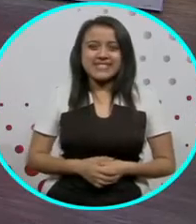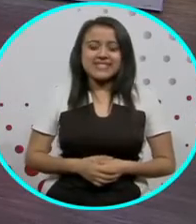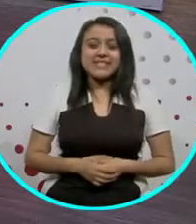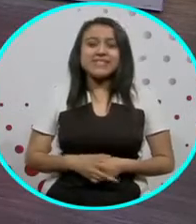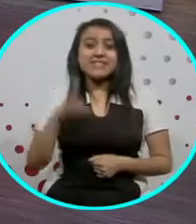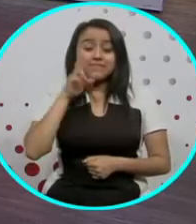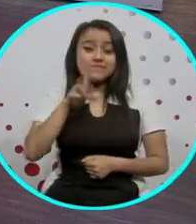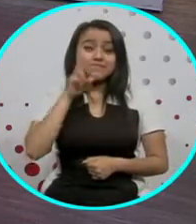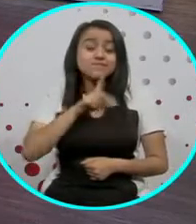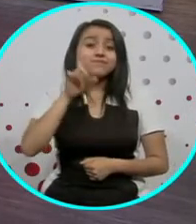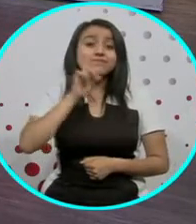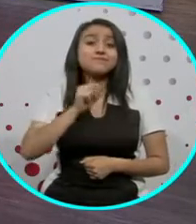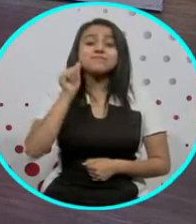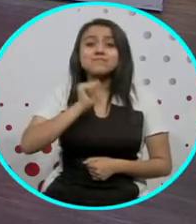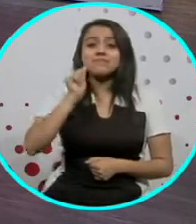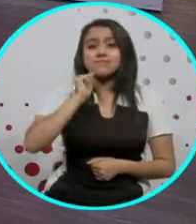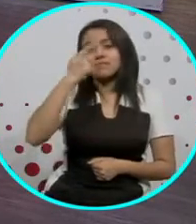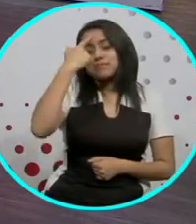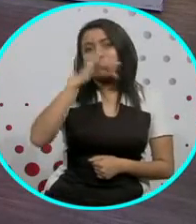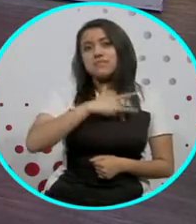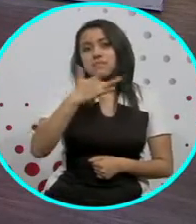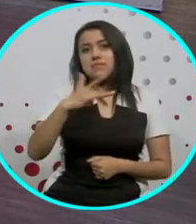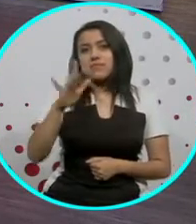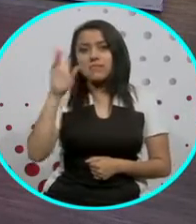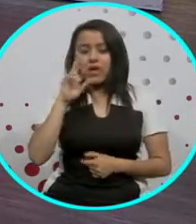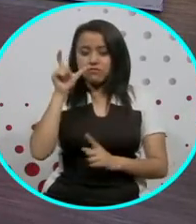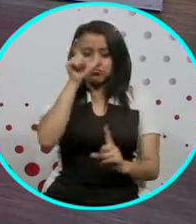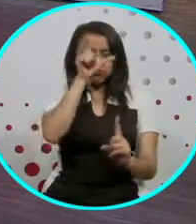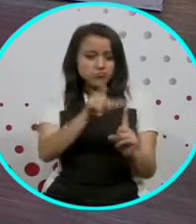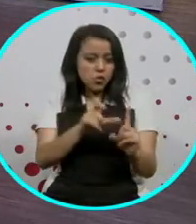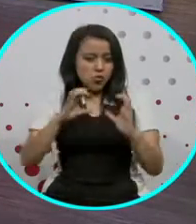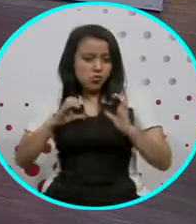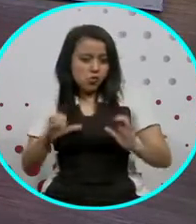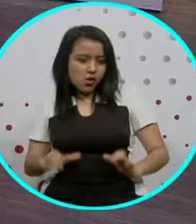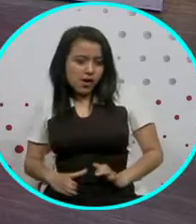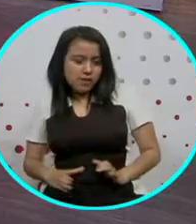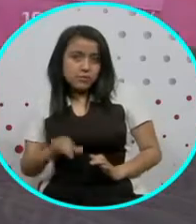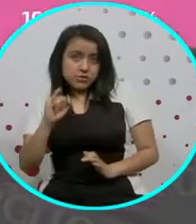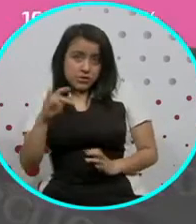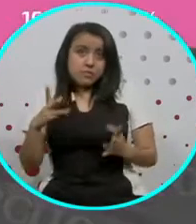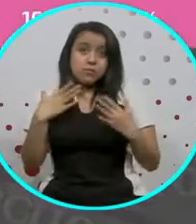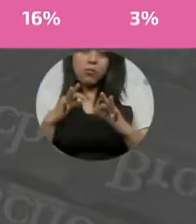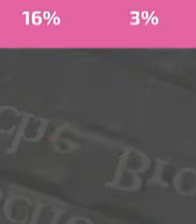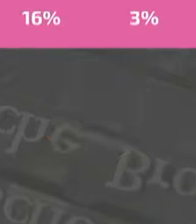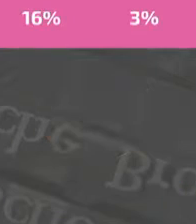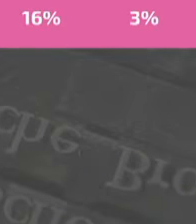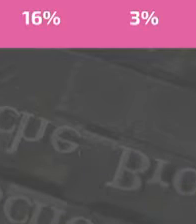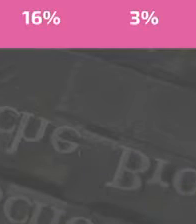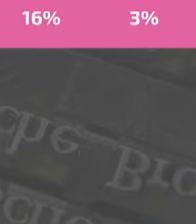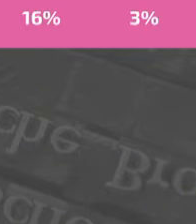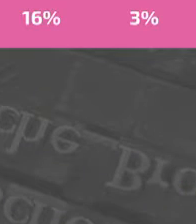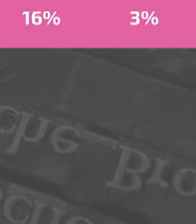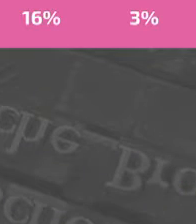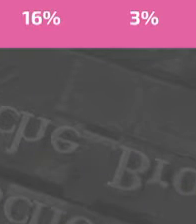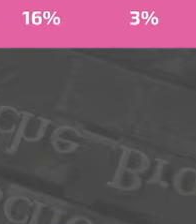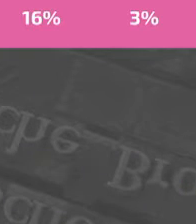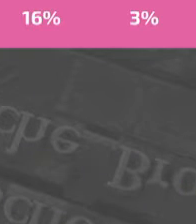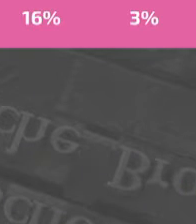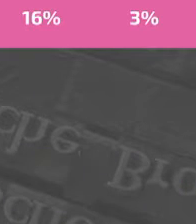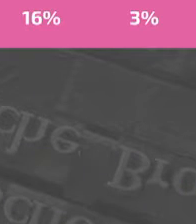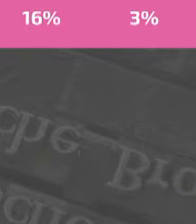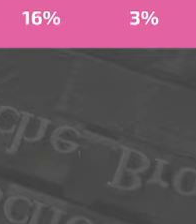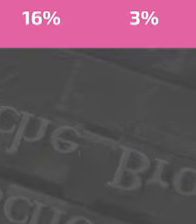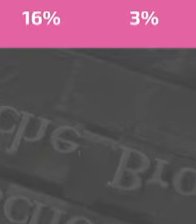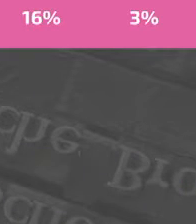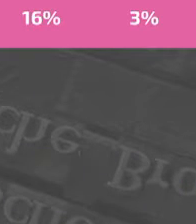favor. Para enamorarse importa la atracción física. Y los hombres 50% decimos que no. No les